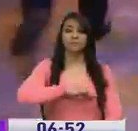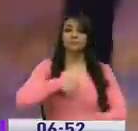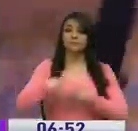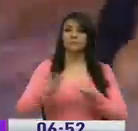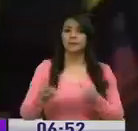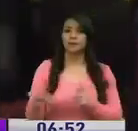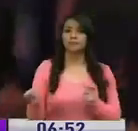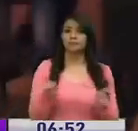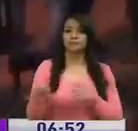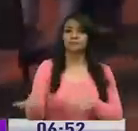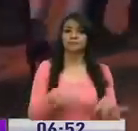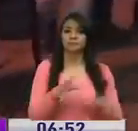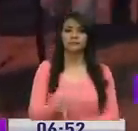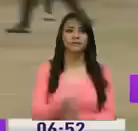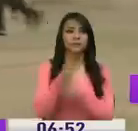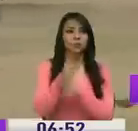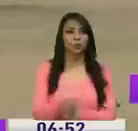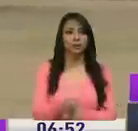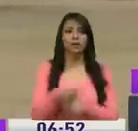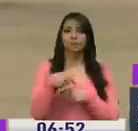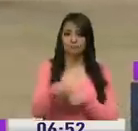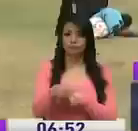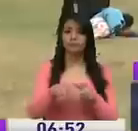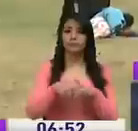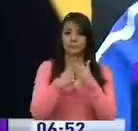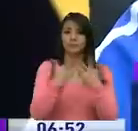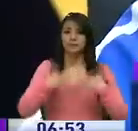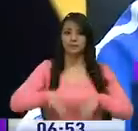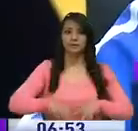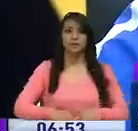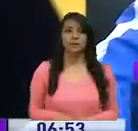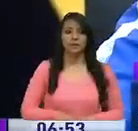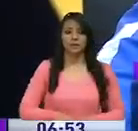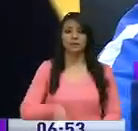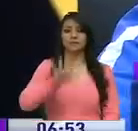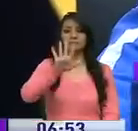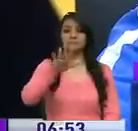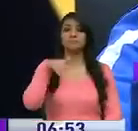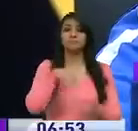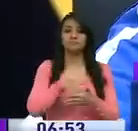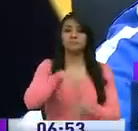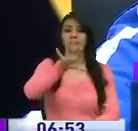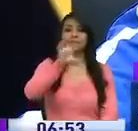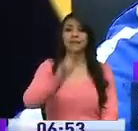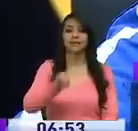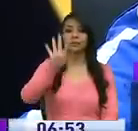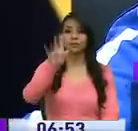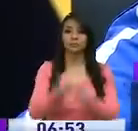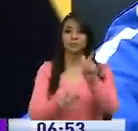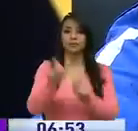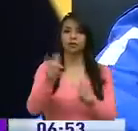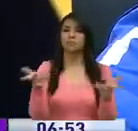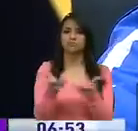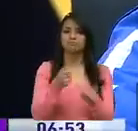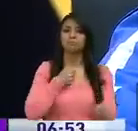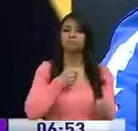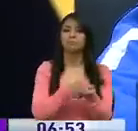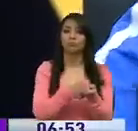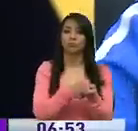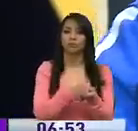operativo de seguridad que se activará en estos días de asueto 5504 personas van a estar colaborando